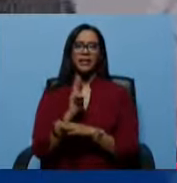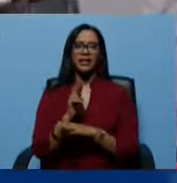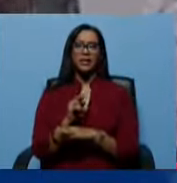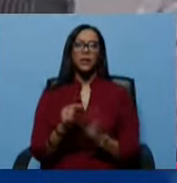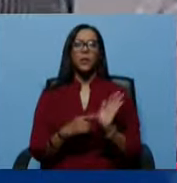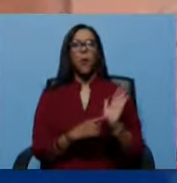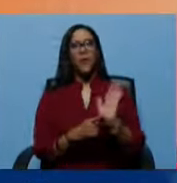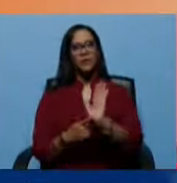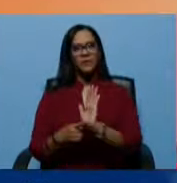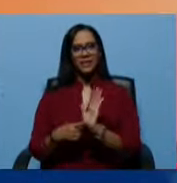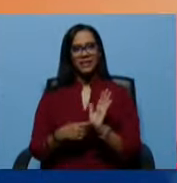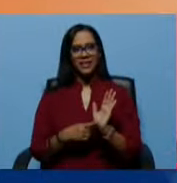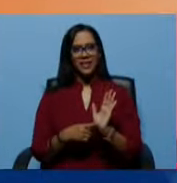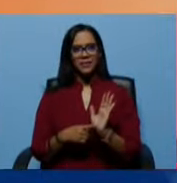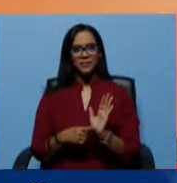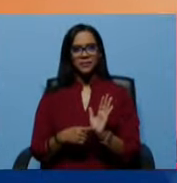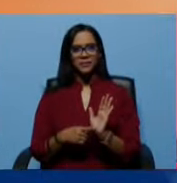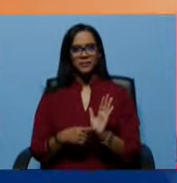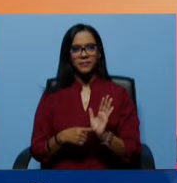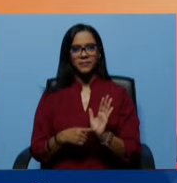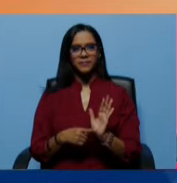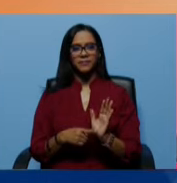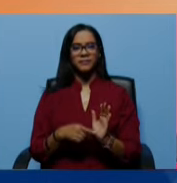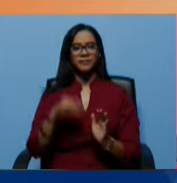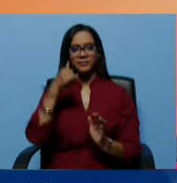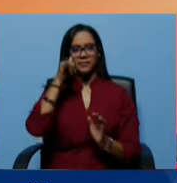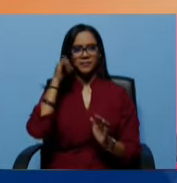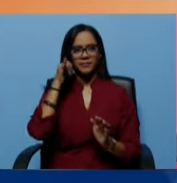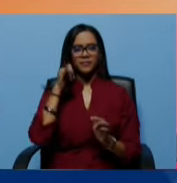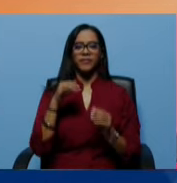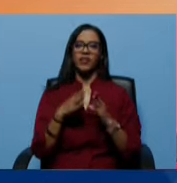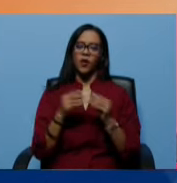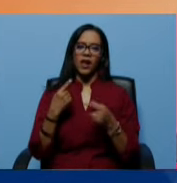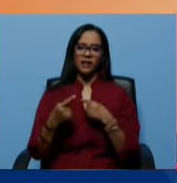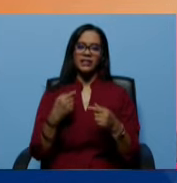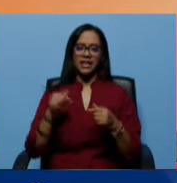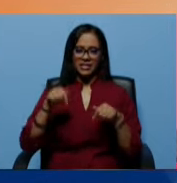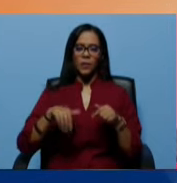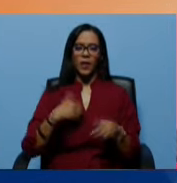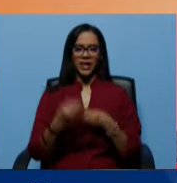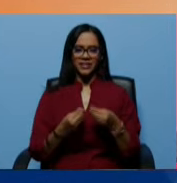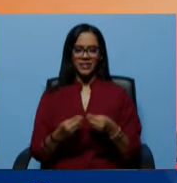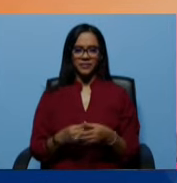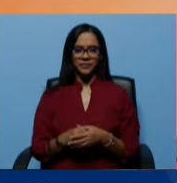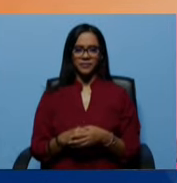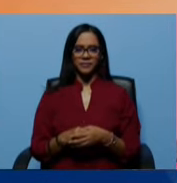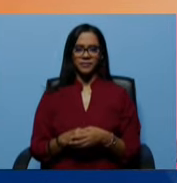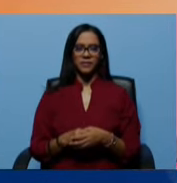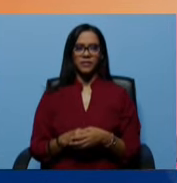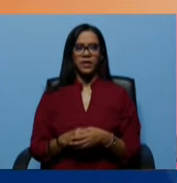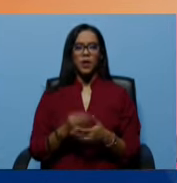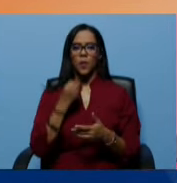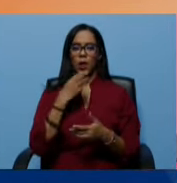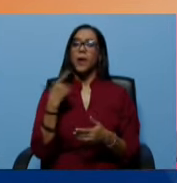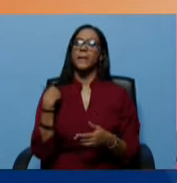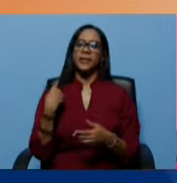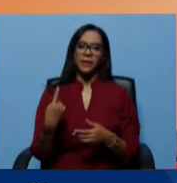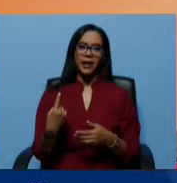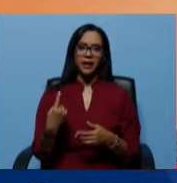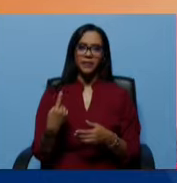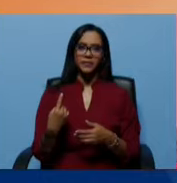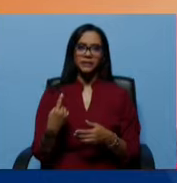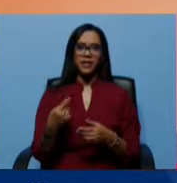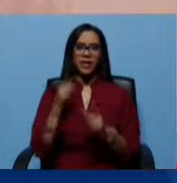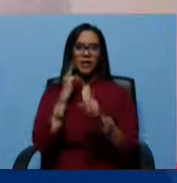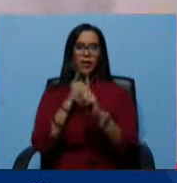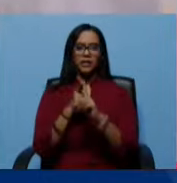mostremos en las cámaras todas las cosas que aquí se pueden hacer? Ok, Ok, bueno, primeramente aquí el